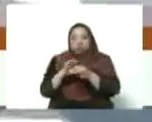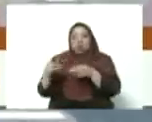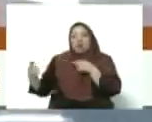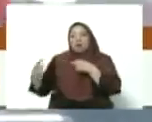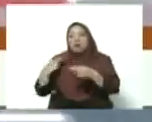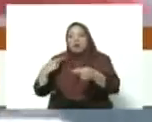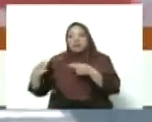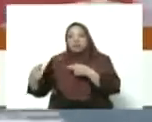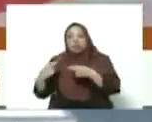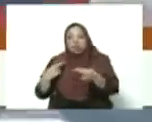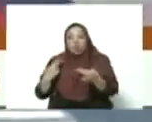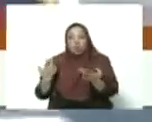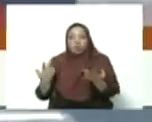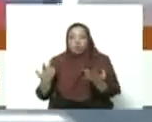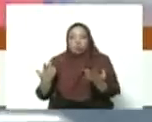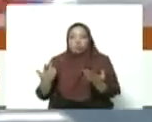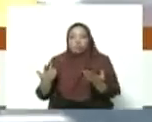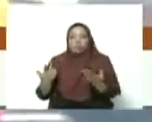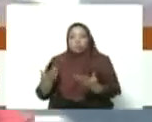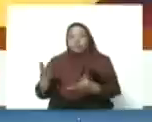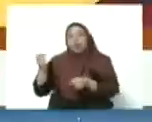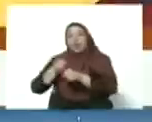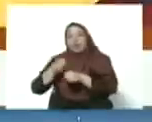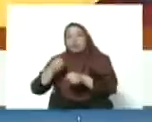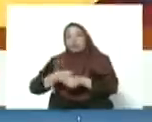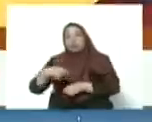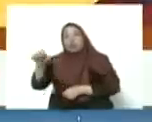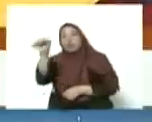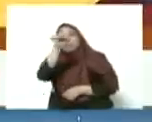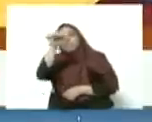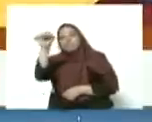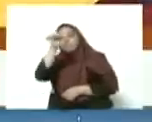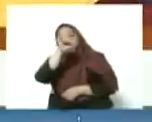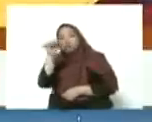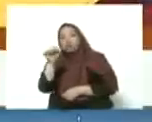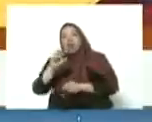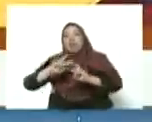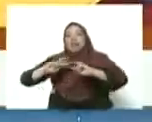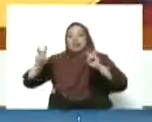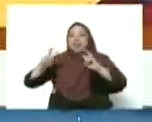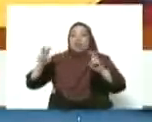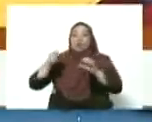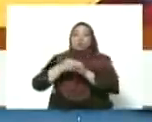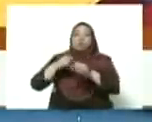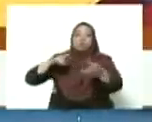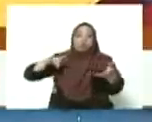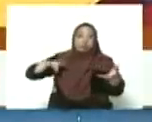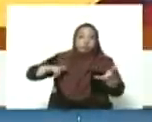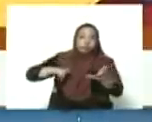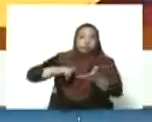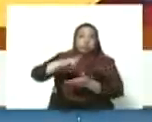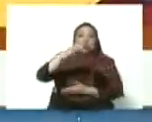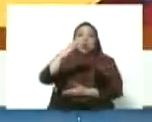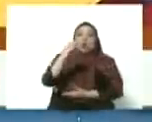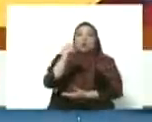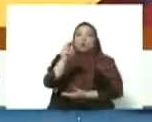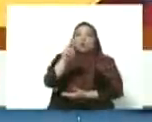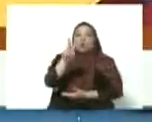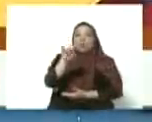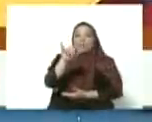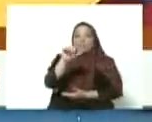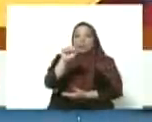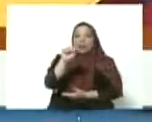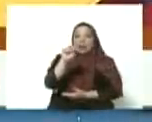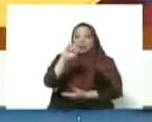relaciones bilaterales. En cuanto al transporte de carga, estamos trabajando en el tema con Viasa como línea aérea estatal.